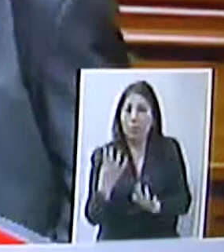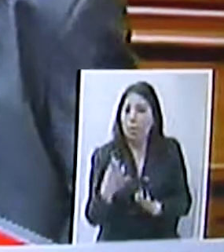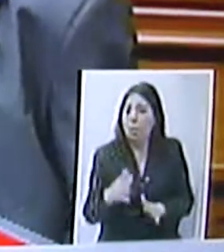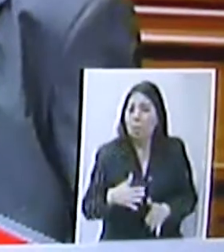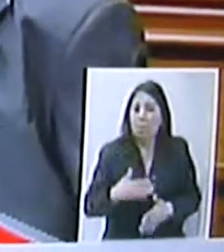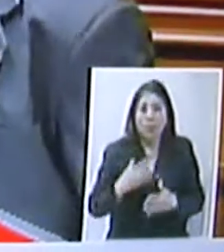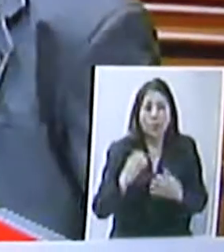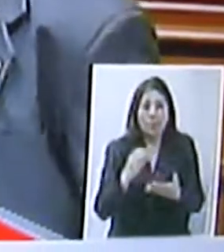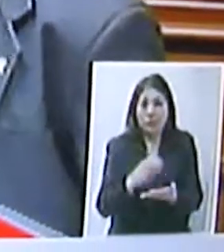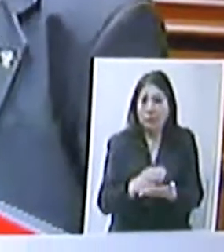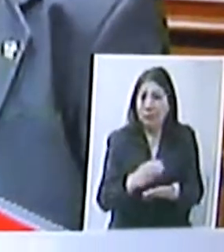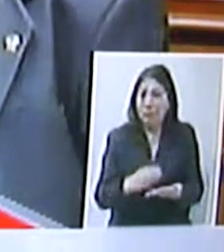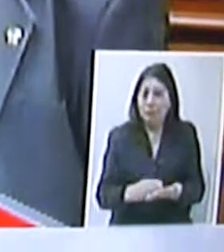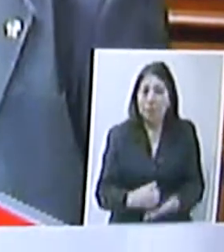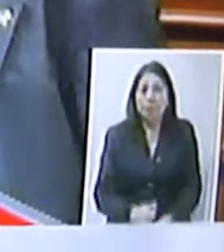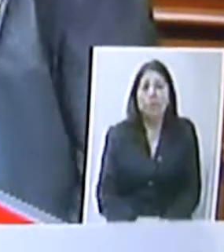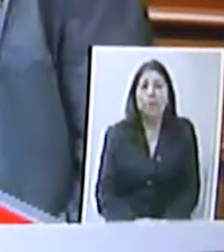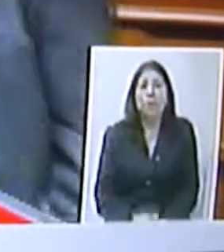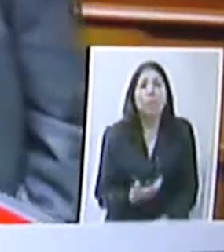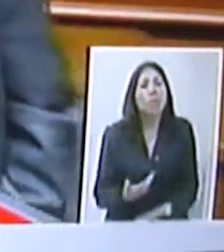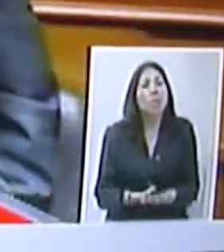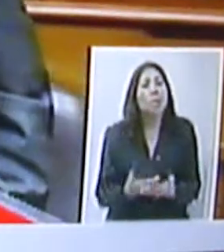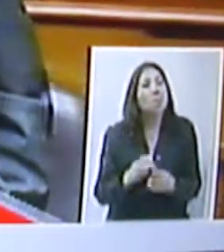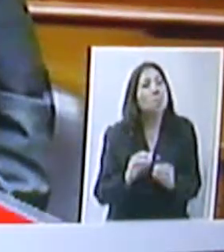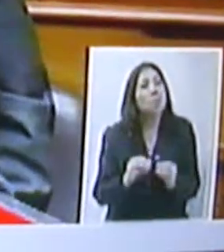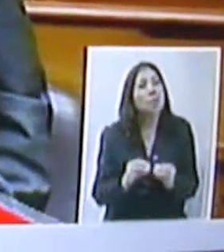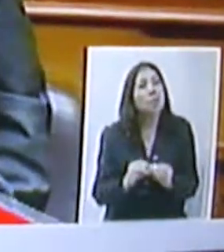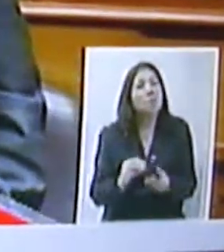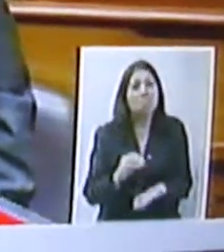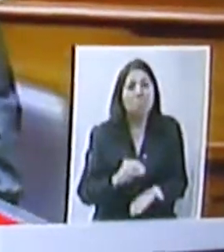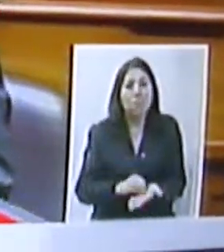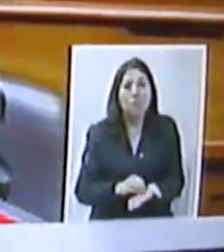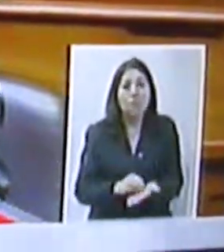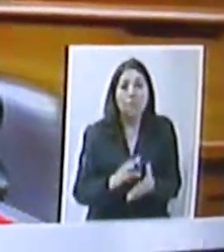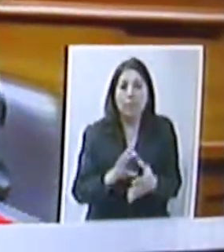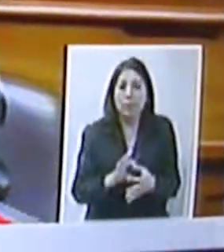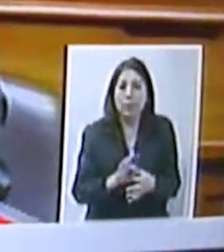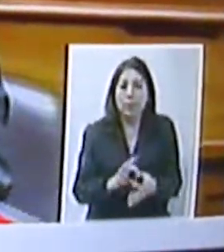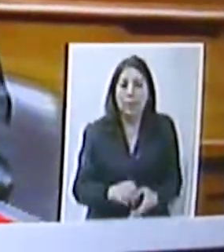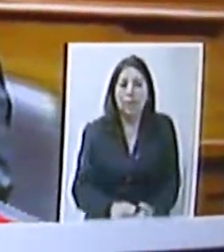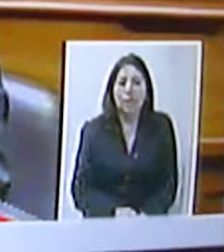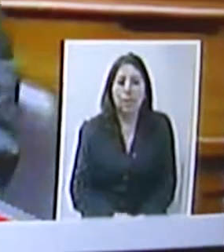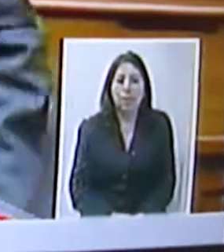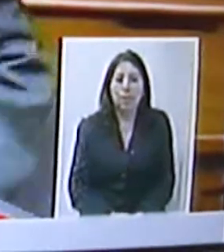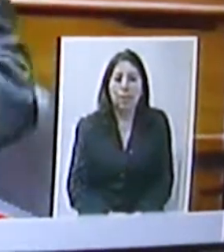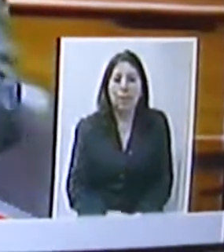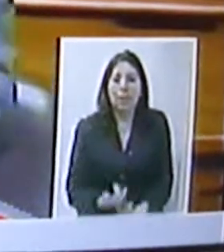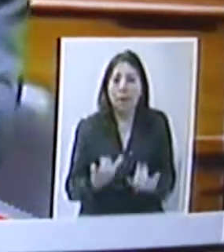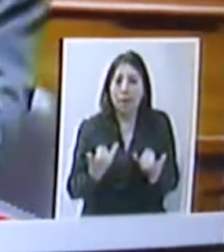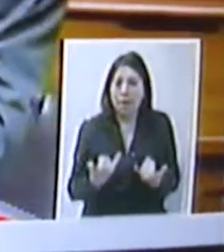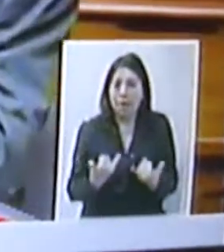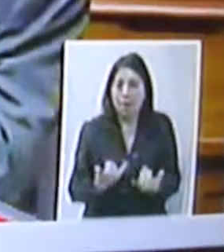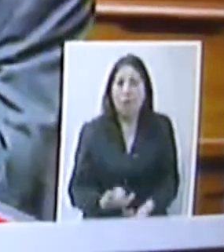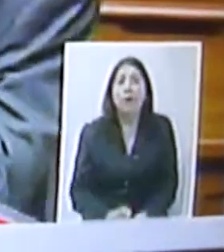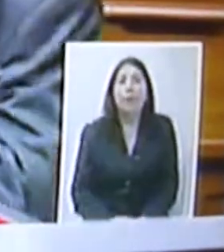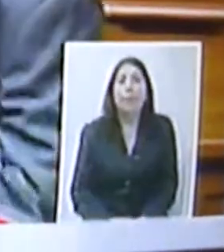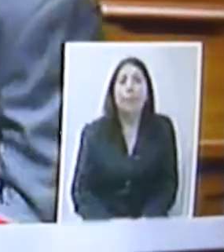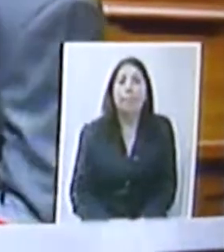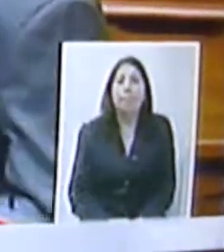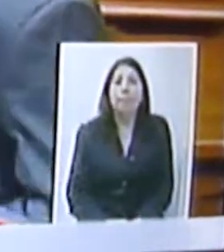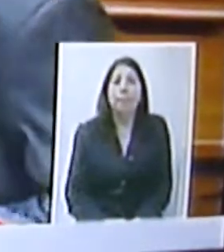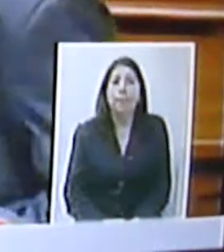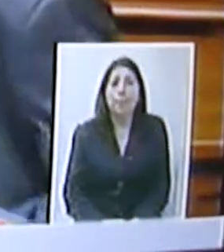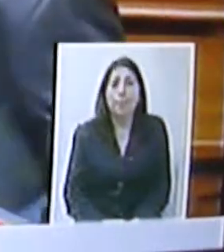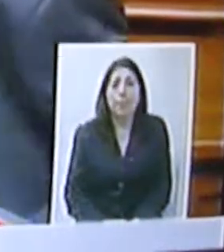podido certificar una molécula más de gas. Y en este momento, ese